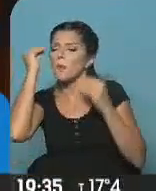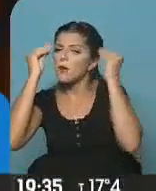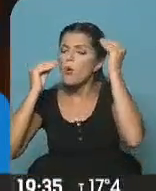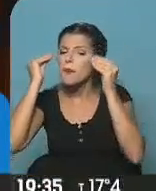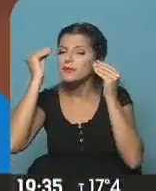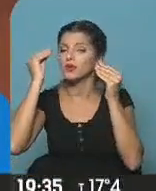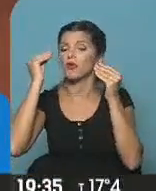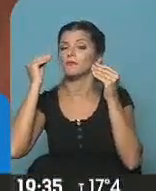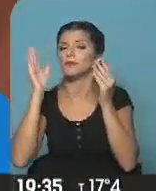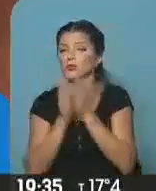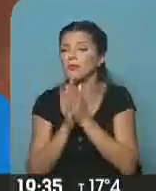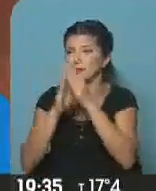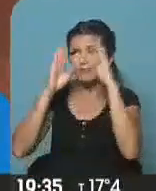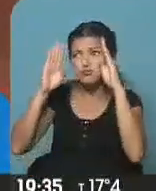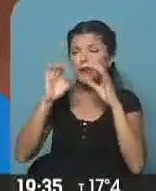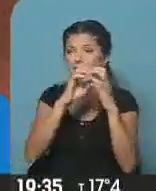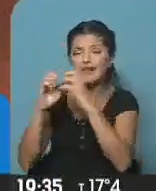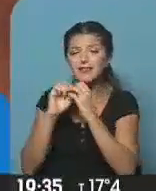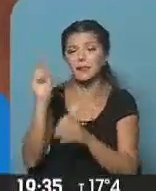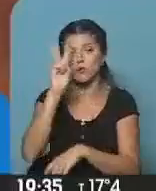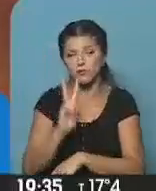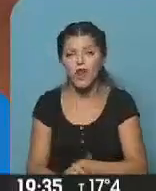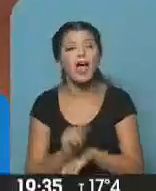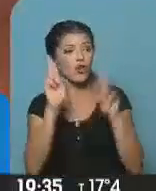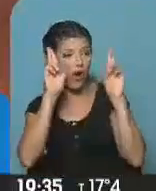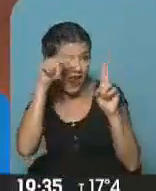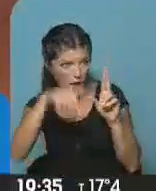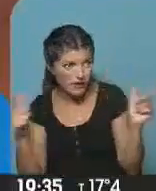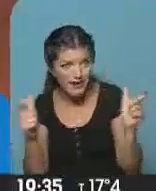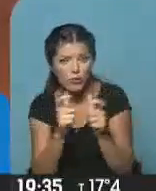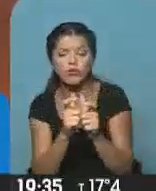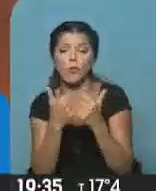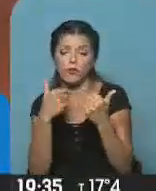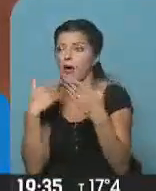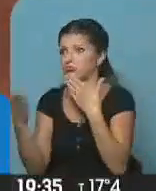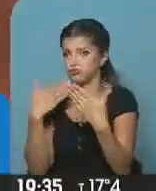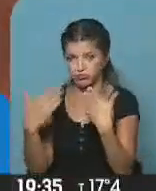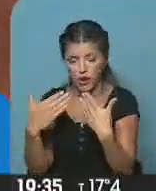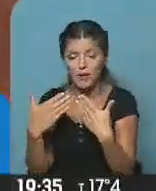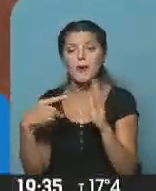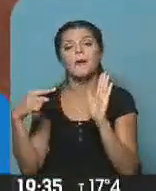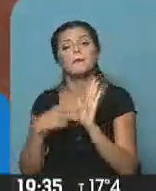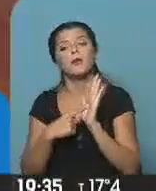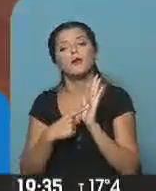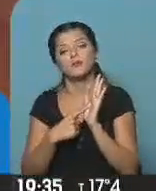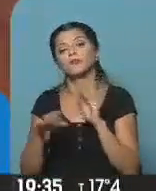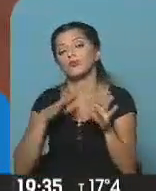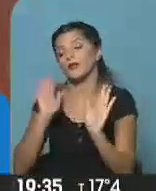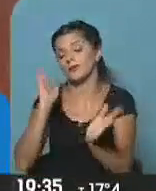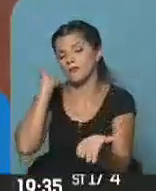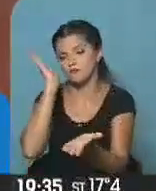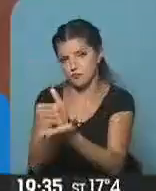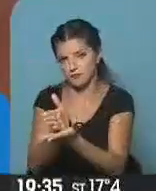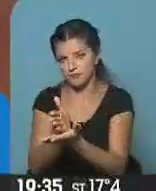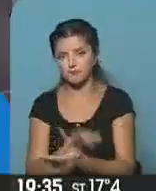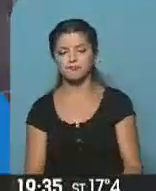son extremadamente importantes y esperamos que sigan en la cumbre del inah pero que se traduzcan también en este tipo de hechos con claro lo